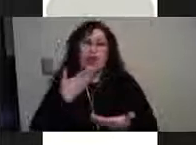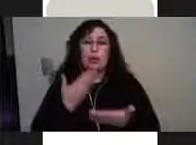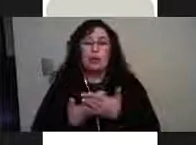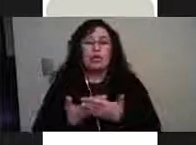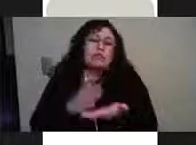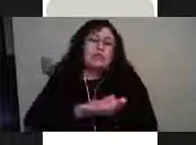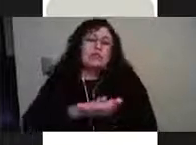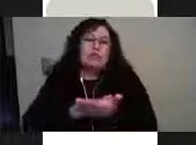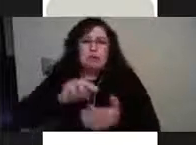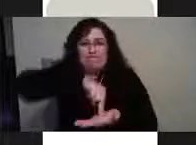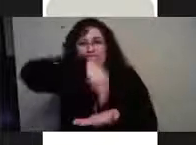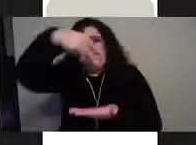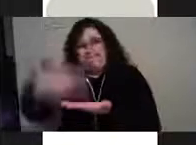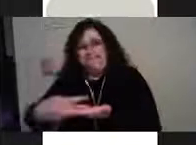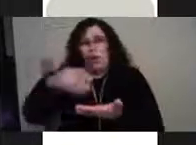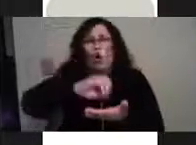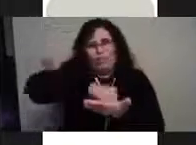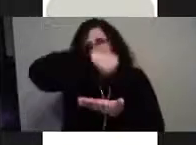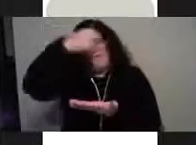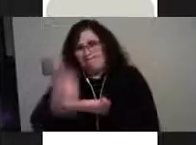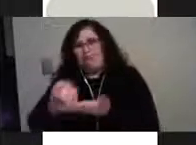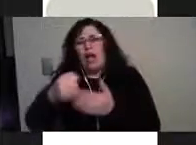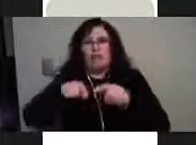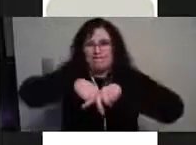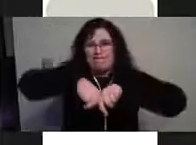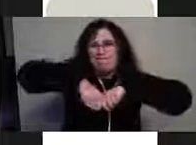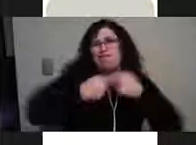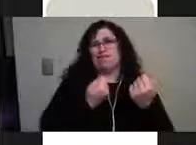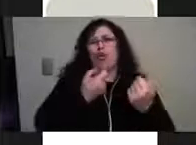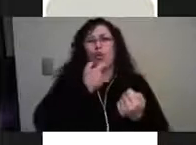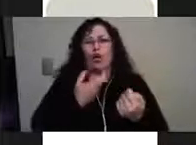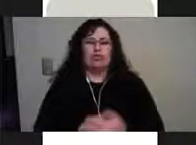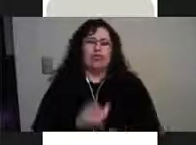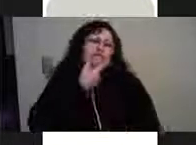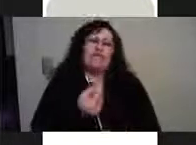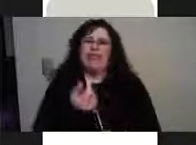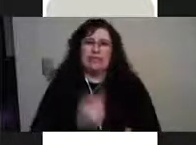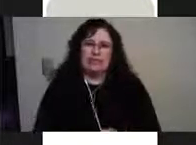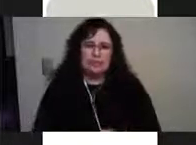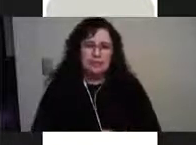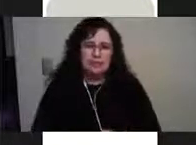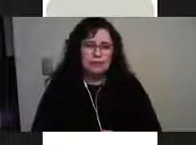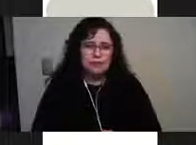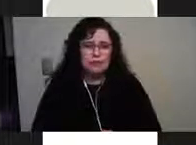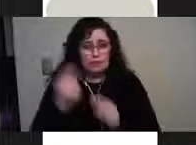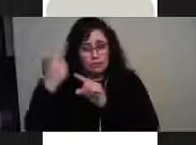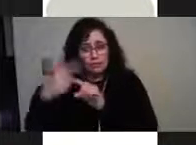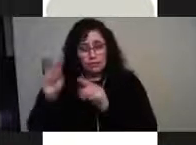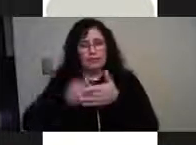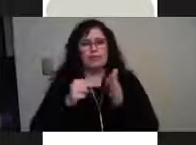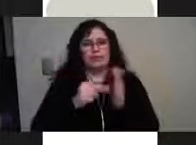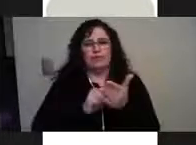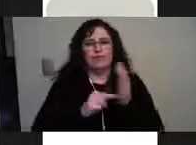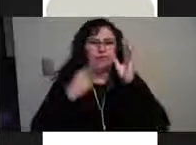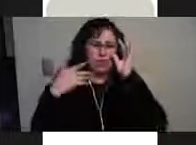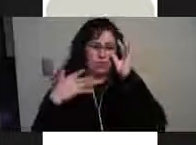o caída o golpe puedan sufrir algún tipo de fractura. Y otra alteración importante tiene que